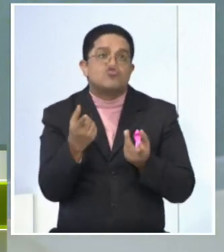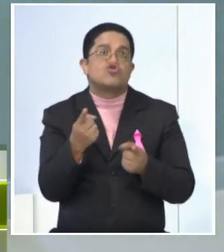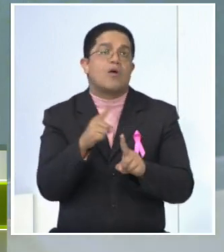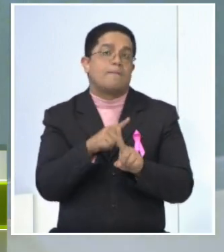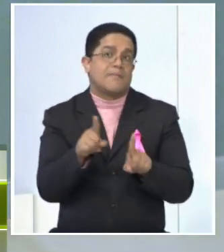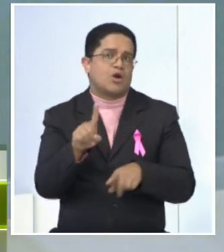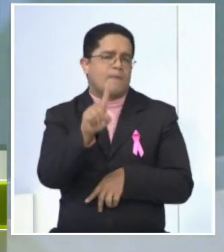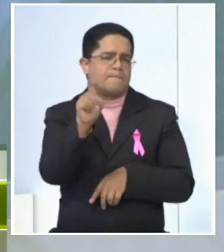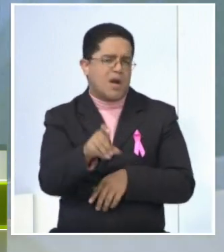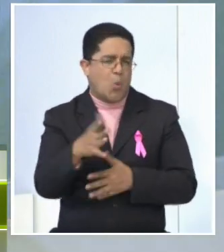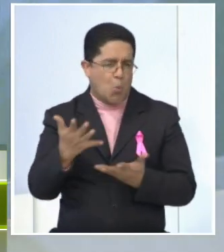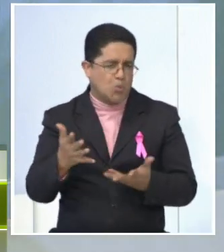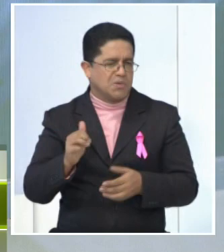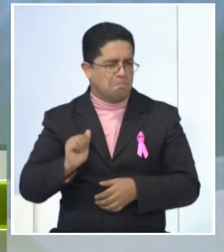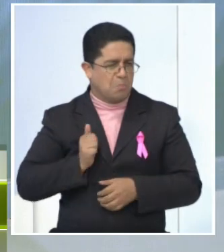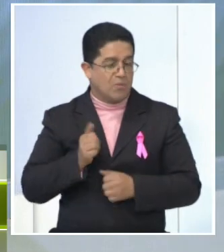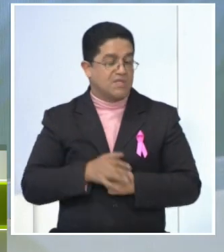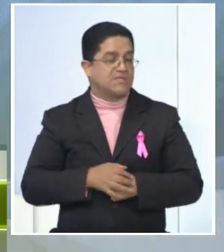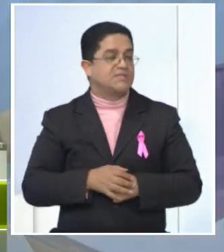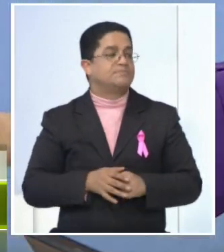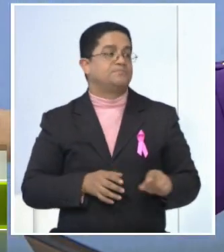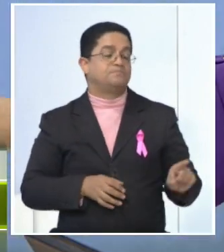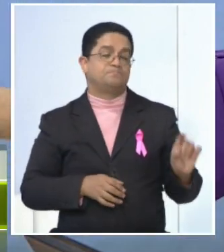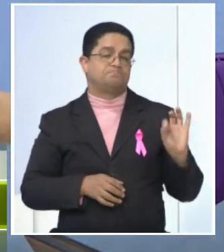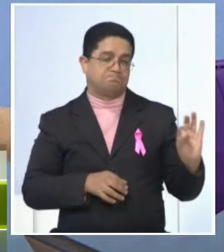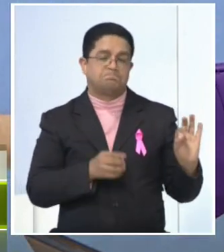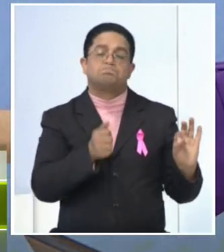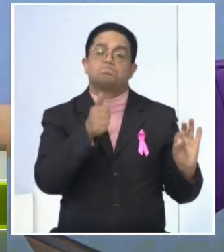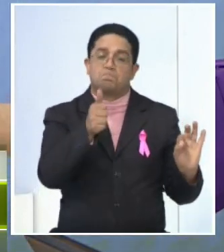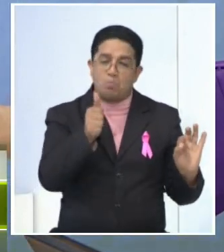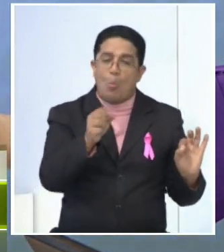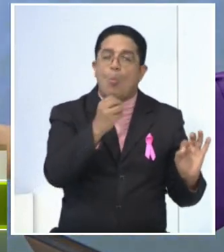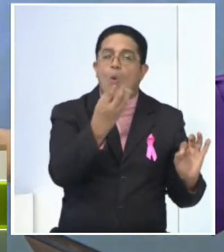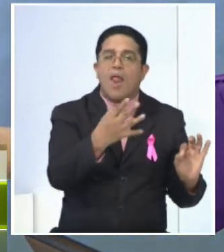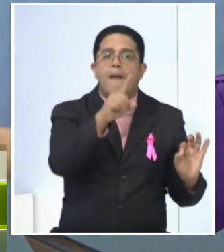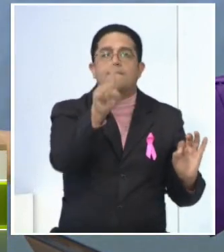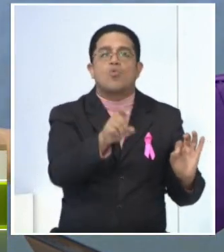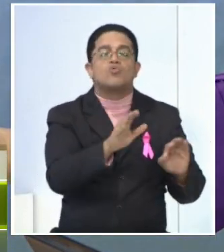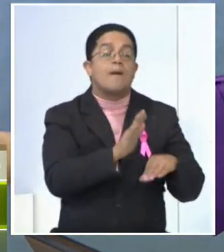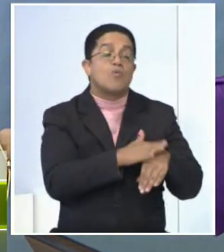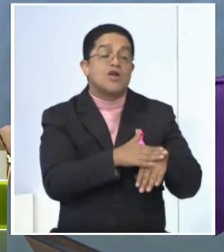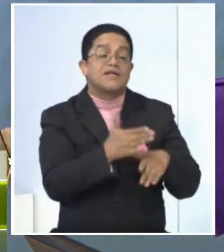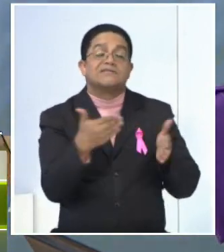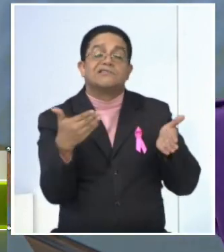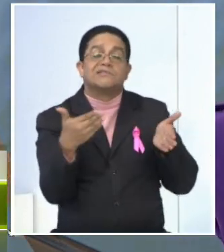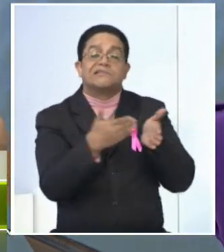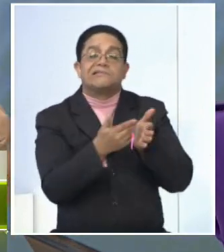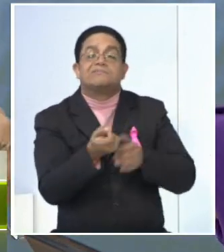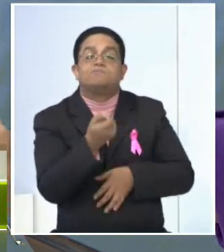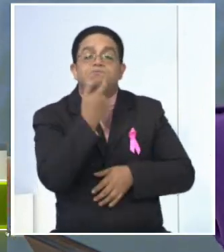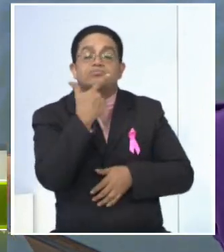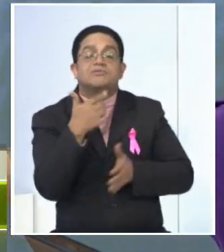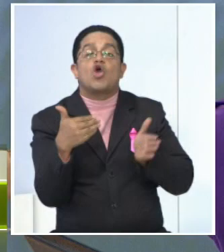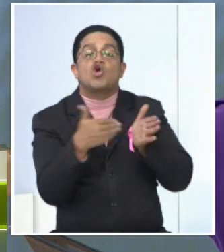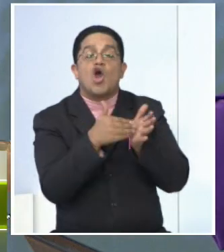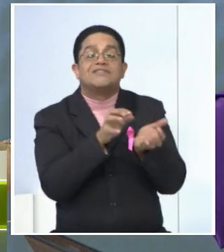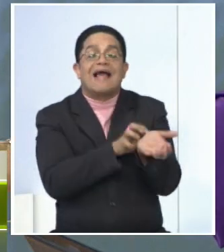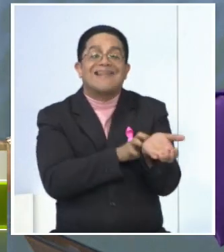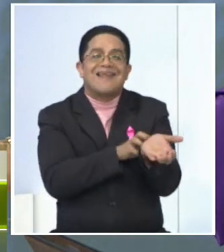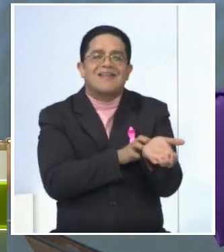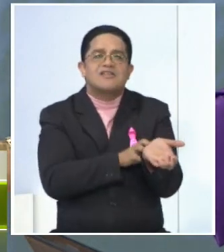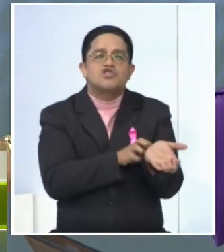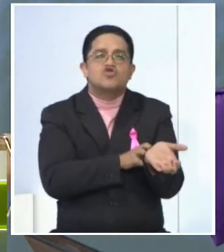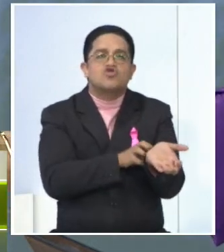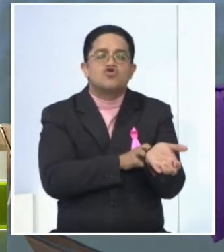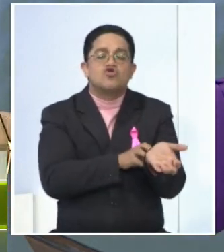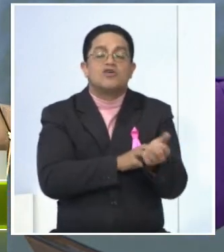por los antialérgicos y vamos a aprovechar. Sí, muy buena la pregunta, porque los antialérgicos, a ver, es importantísimo que sepamos que los